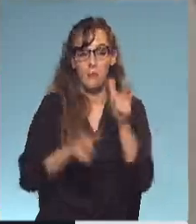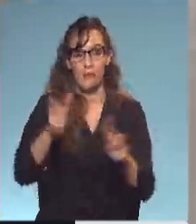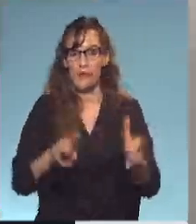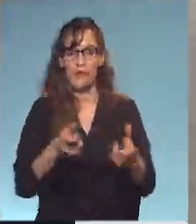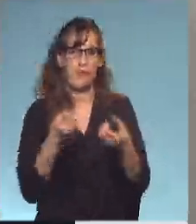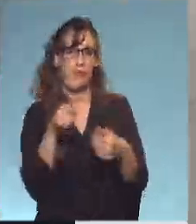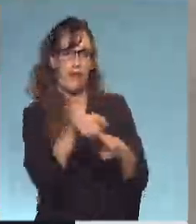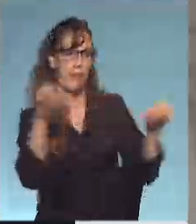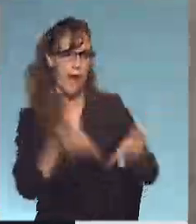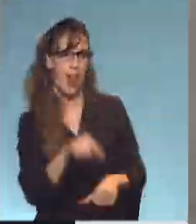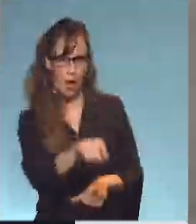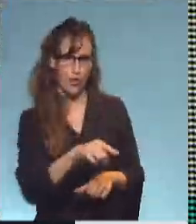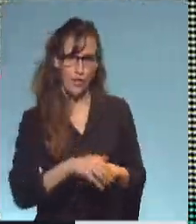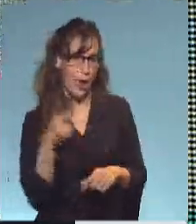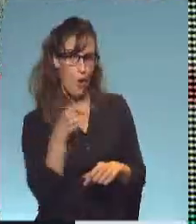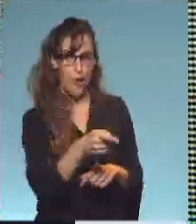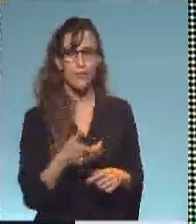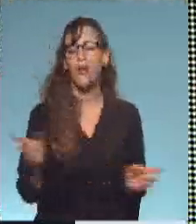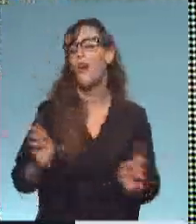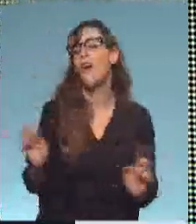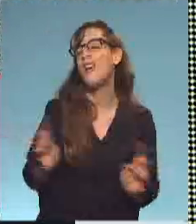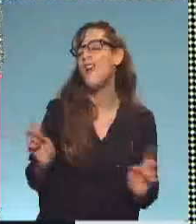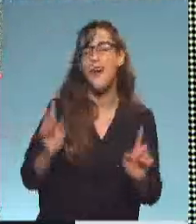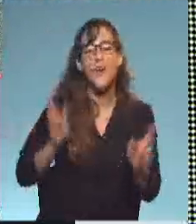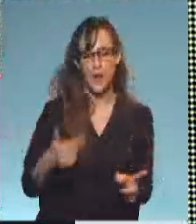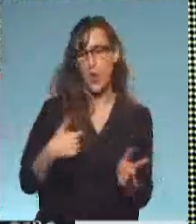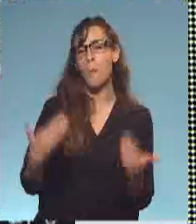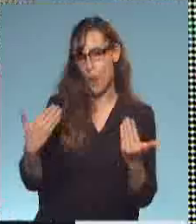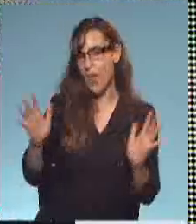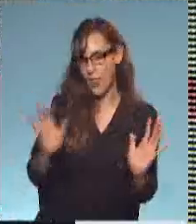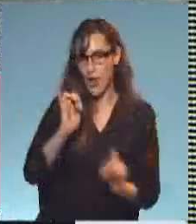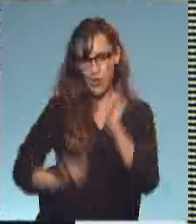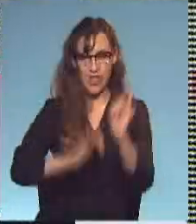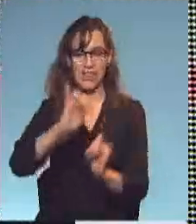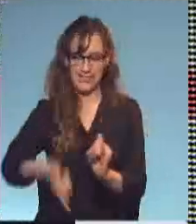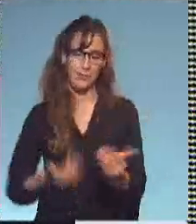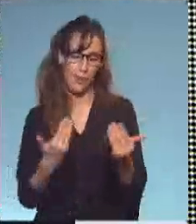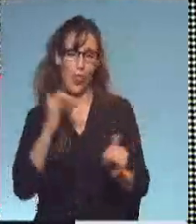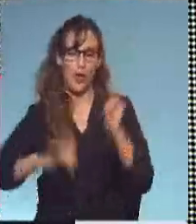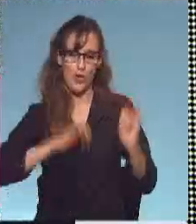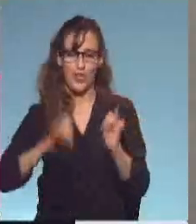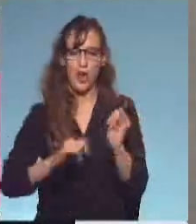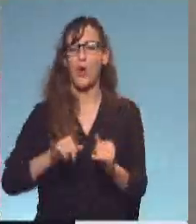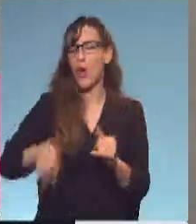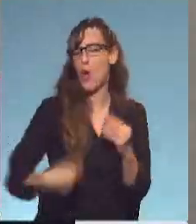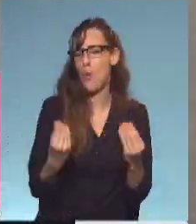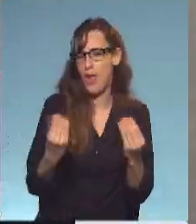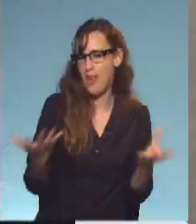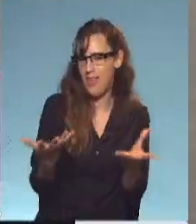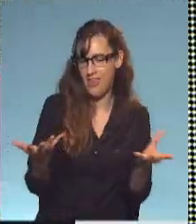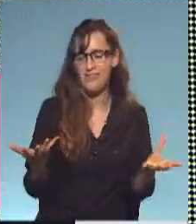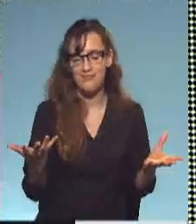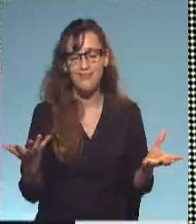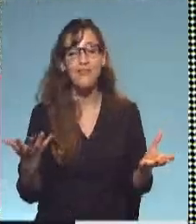mandando mala onda. Claro. Esta igual tengo derecho. Me han autorizado. La Sociedad Mágica me autorizó para que la cuente. Sí, no, porque este